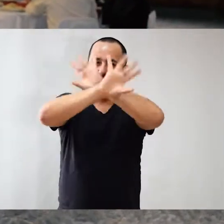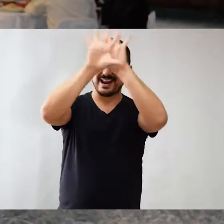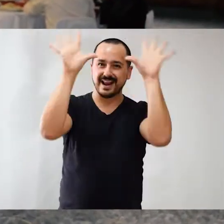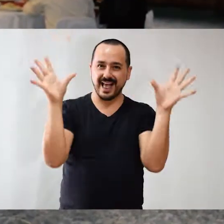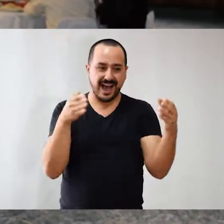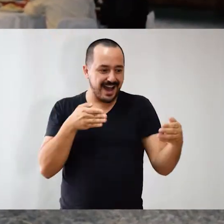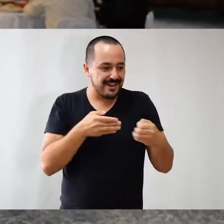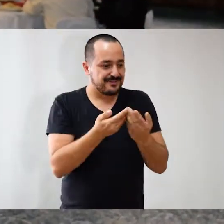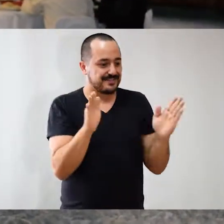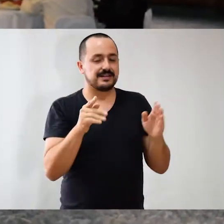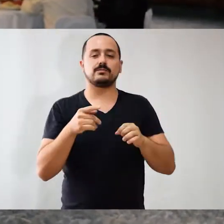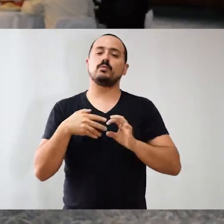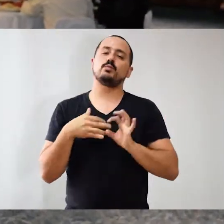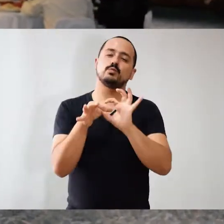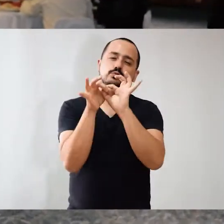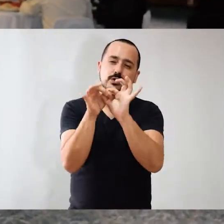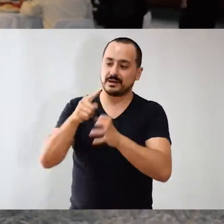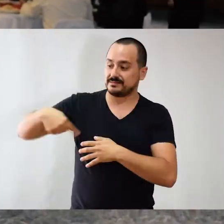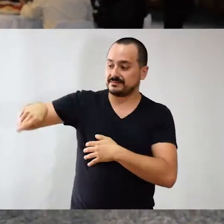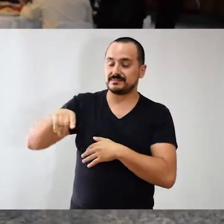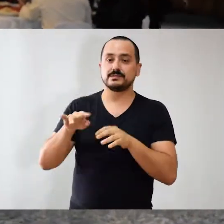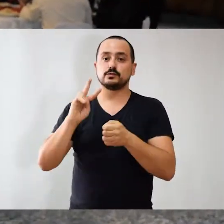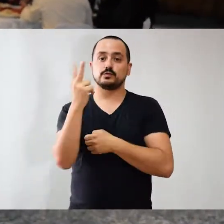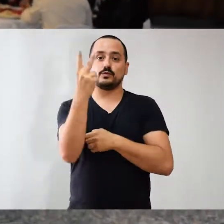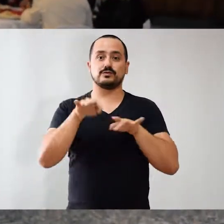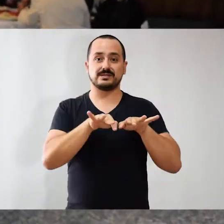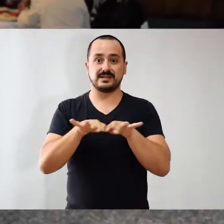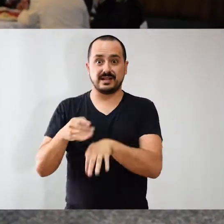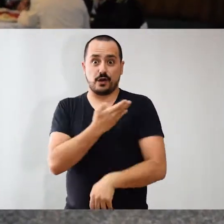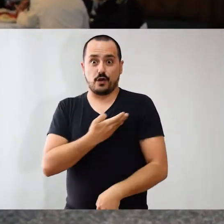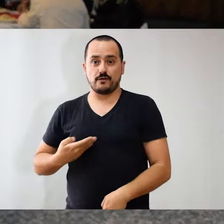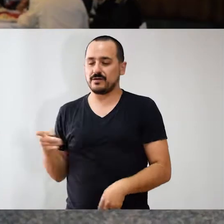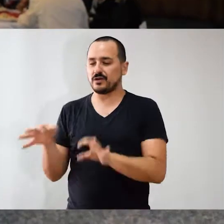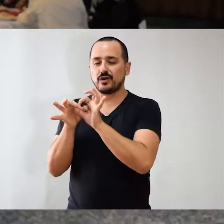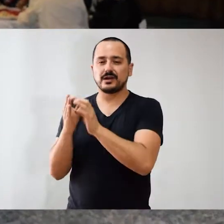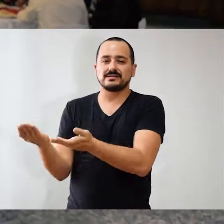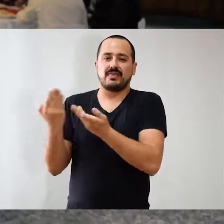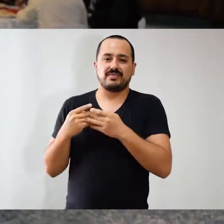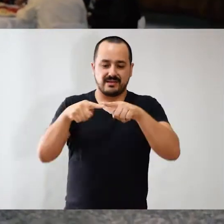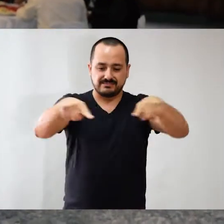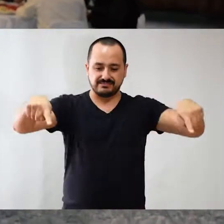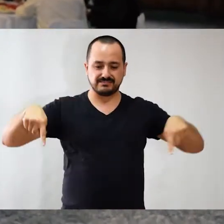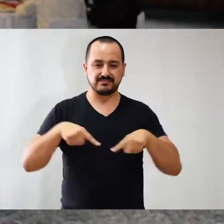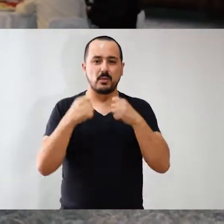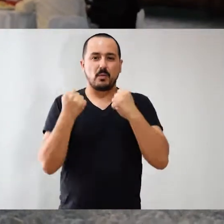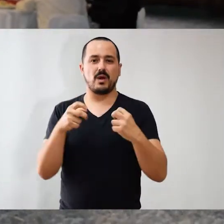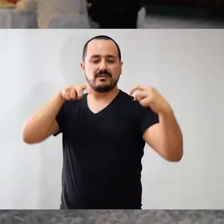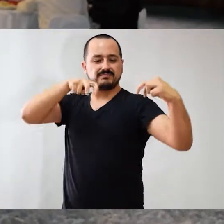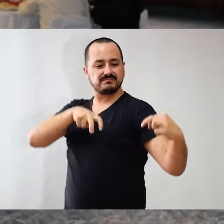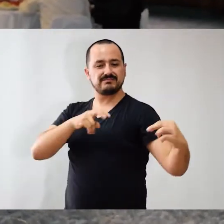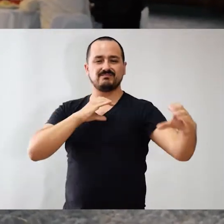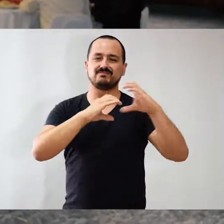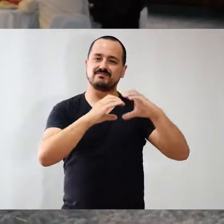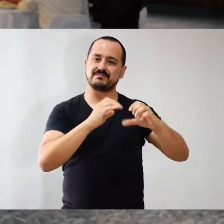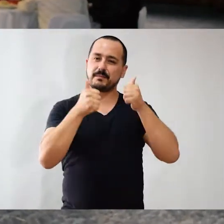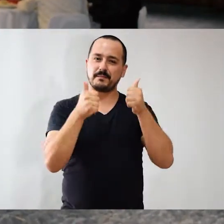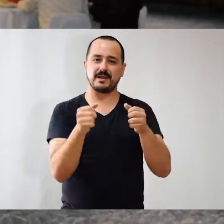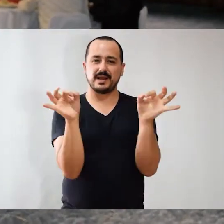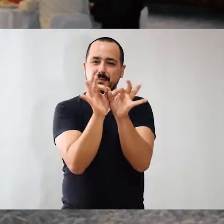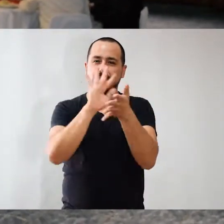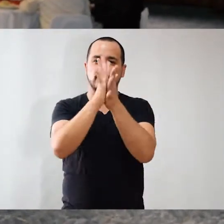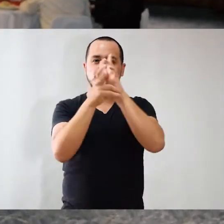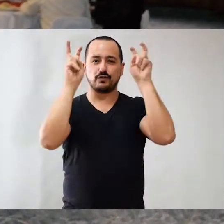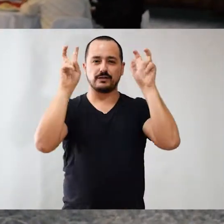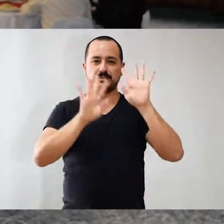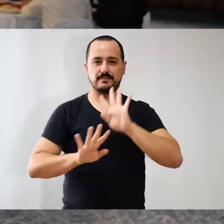penetrar en esos círculos de migración. Entonces agradecemos desde la Subsecretaría que se nos abran los espacios a llegar a la mayor cantidad